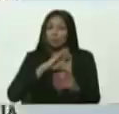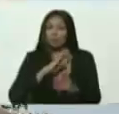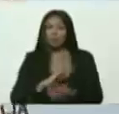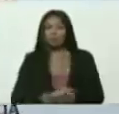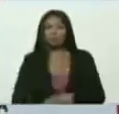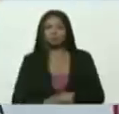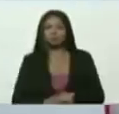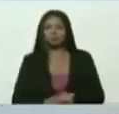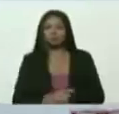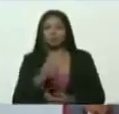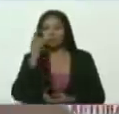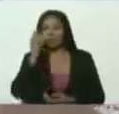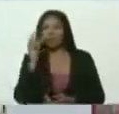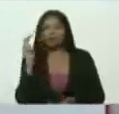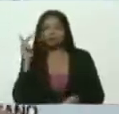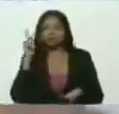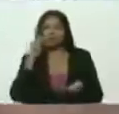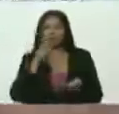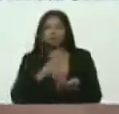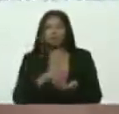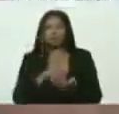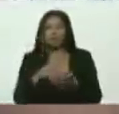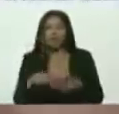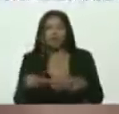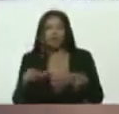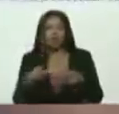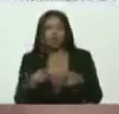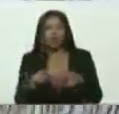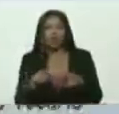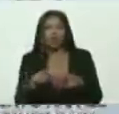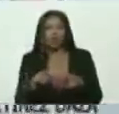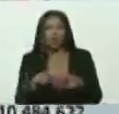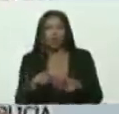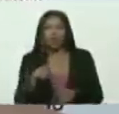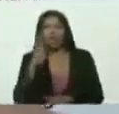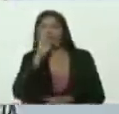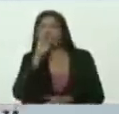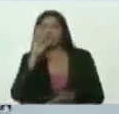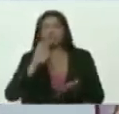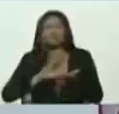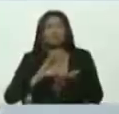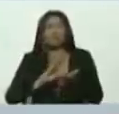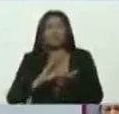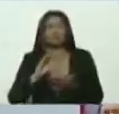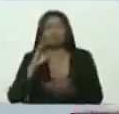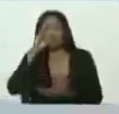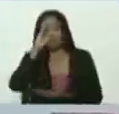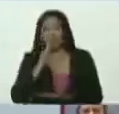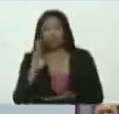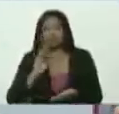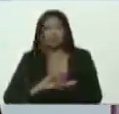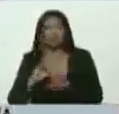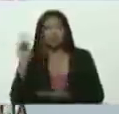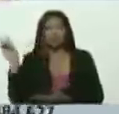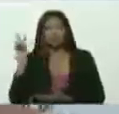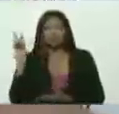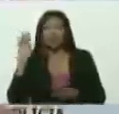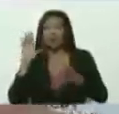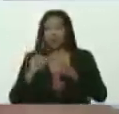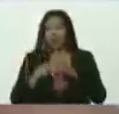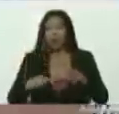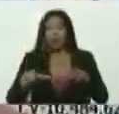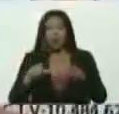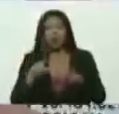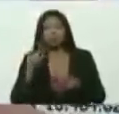que era entrar a las bóvedas del Banco Central, robar el parque de armas del